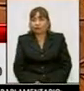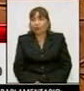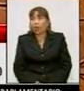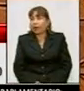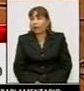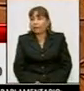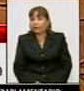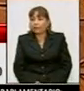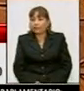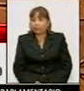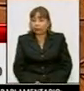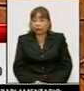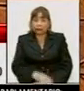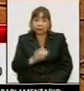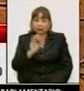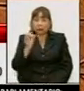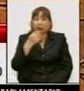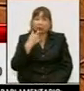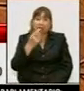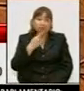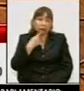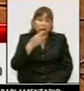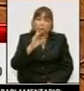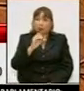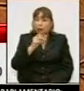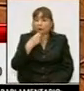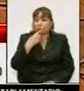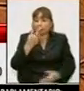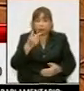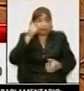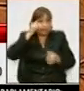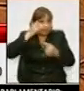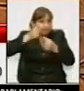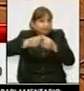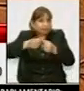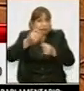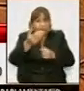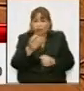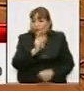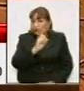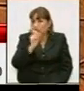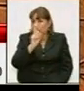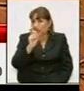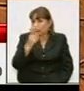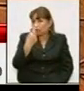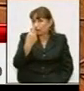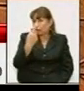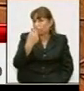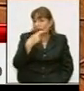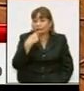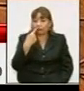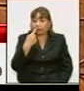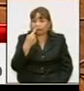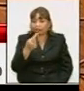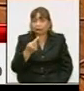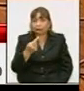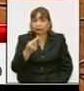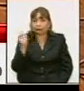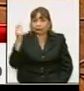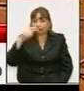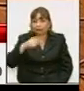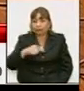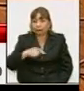Sé que estamos sin quórum, pero solamente en el caso del señor suelte recordar que no es la primera vez que el señor no